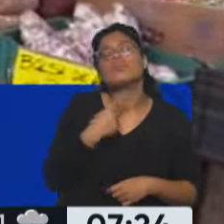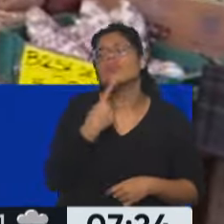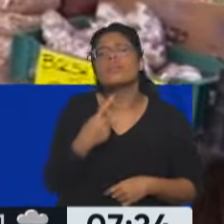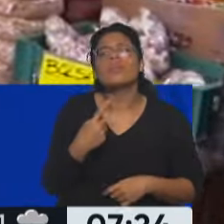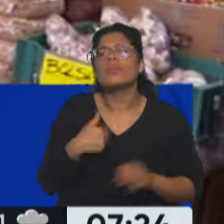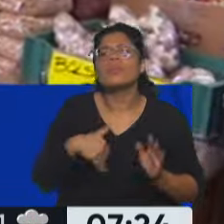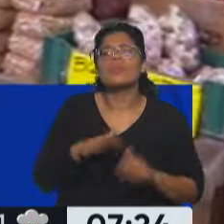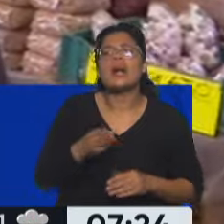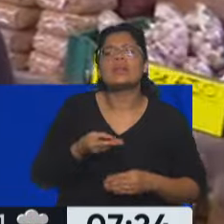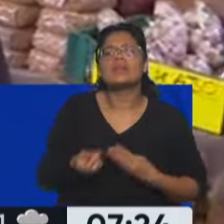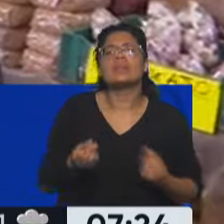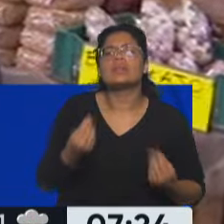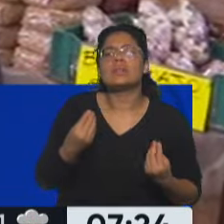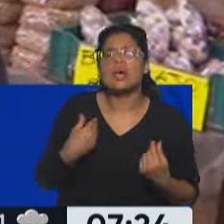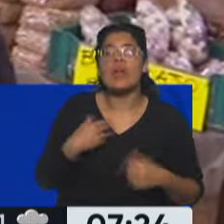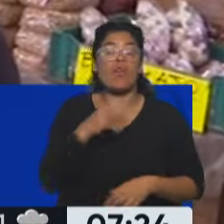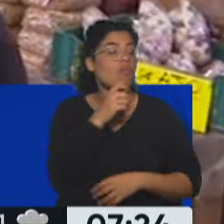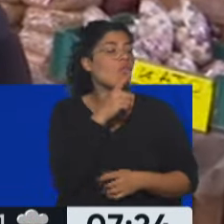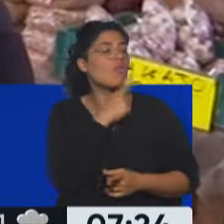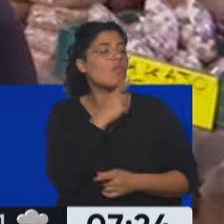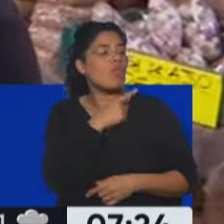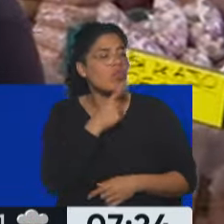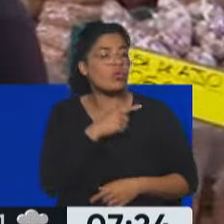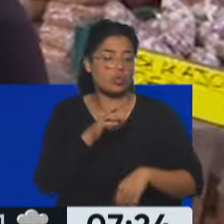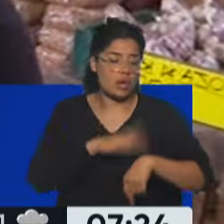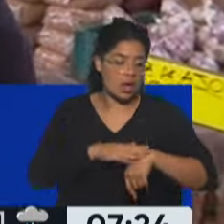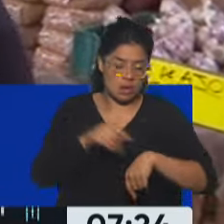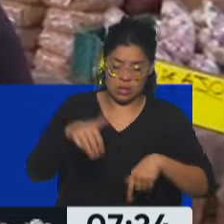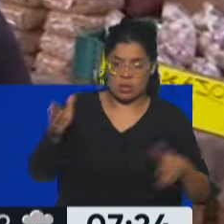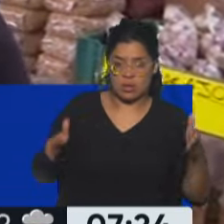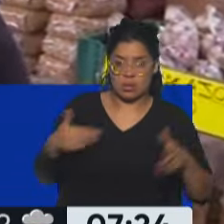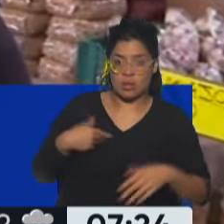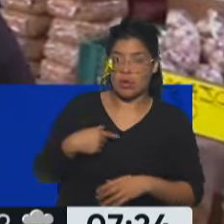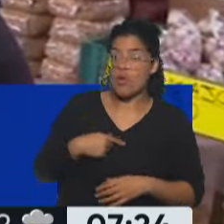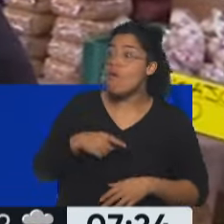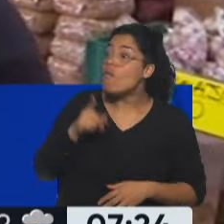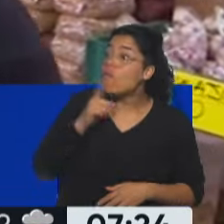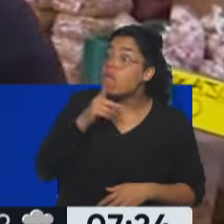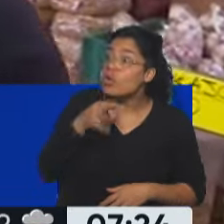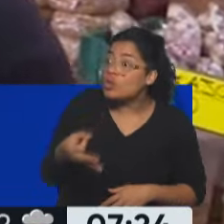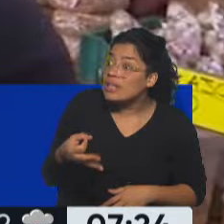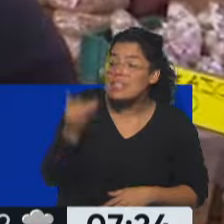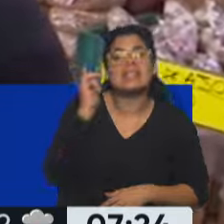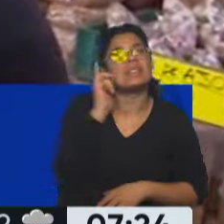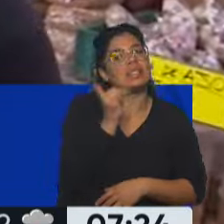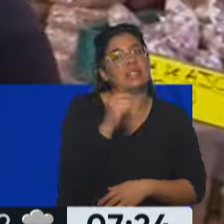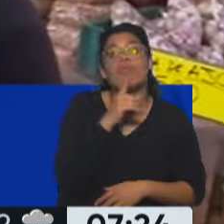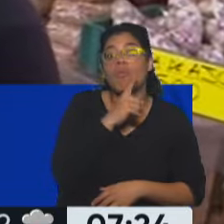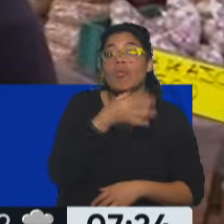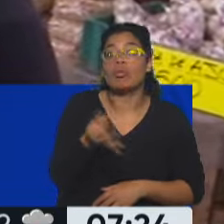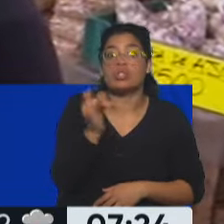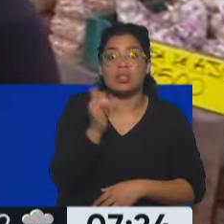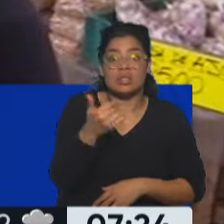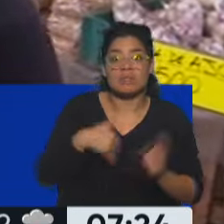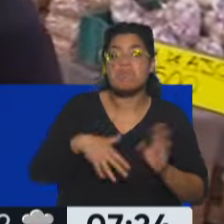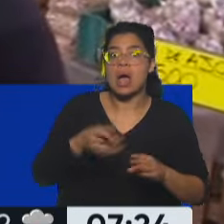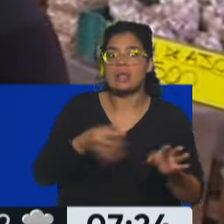hay fruta de estación en este momento? La frutilla está rica. ¿Frutilla ya tan temprano? Lo que están vendiendo acá. Bueno, ¿y qué más?